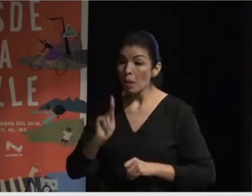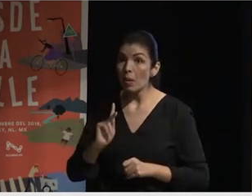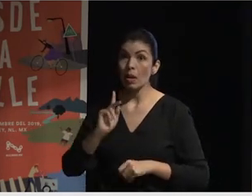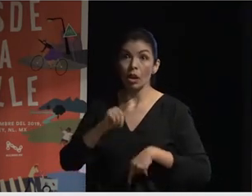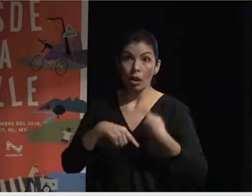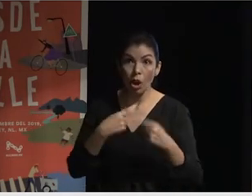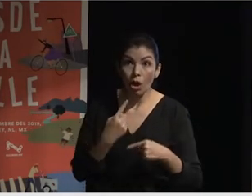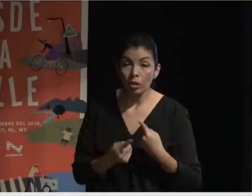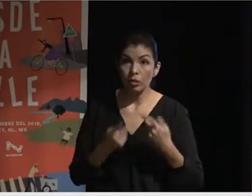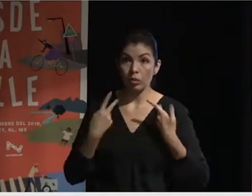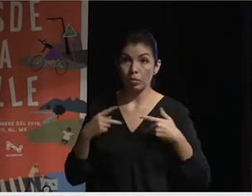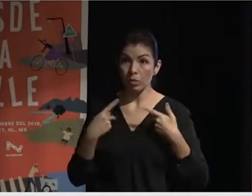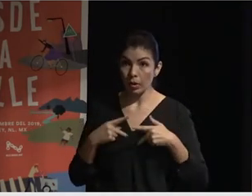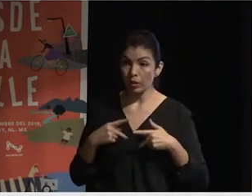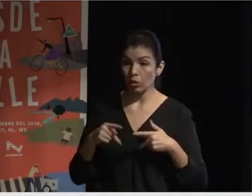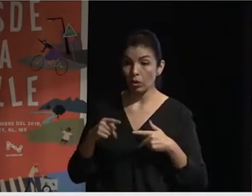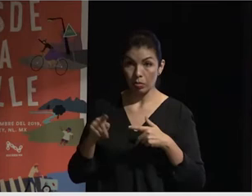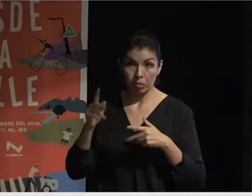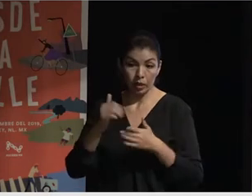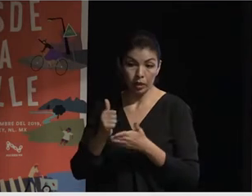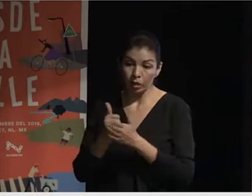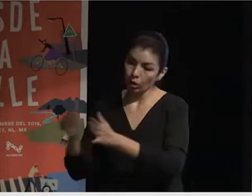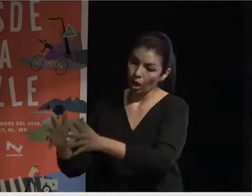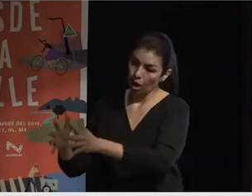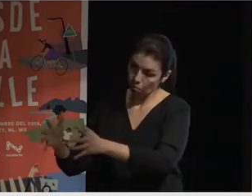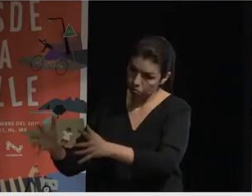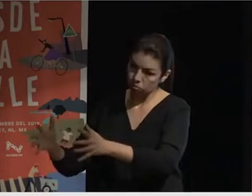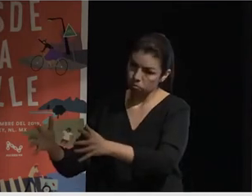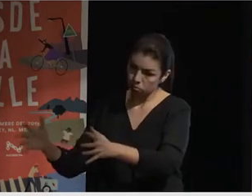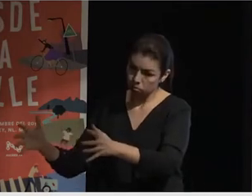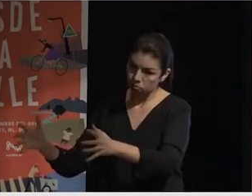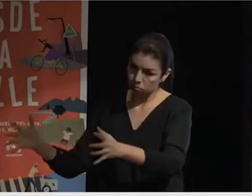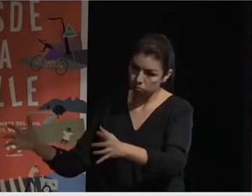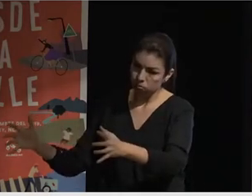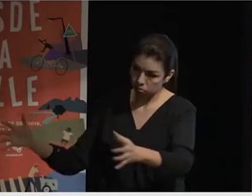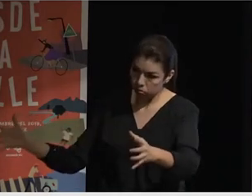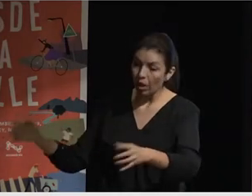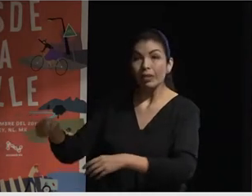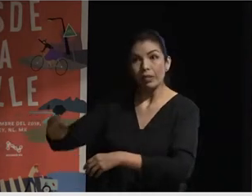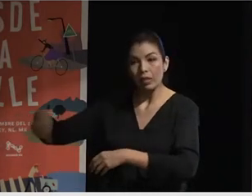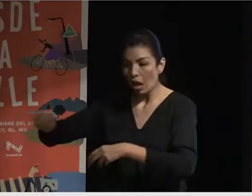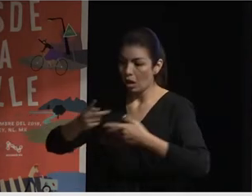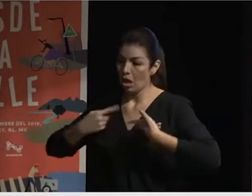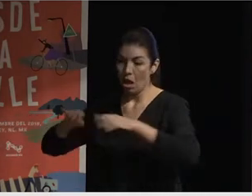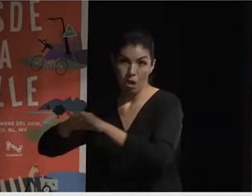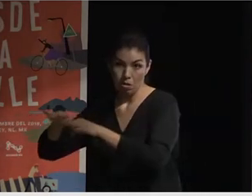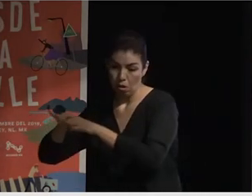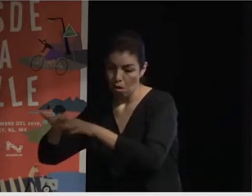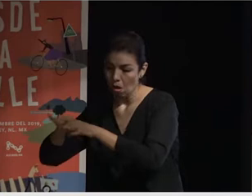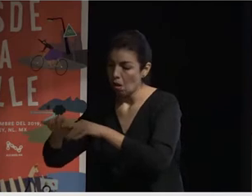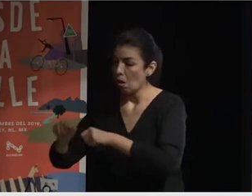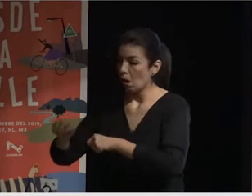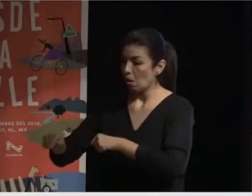habla de gentrificación, ¿no? Como una estética, pero simplemente la usa para describir. Es hasta el 79 cuando